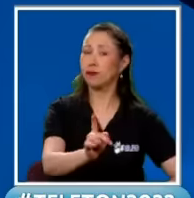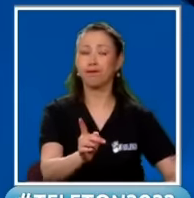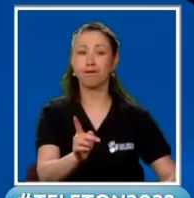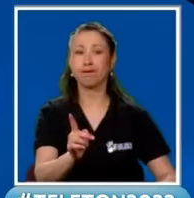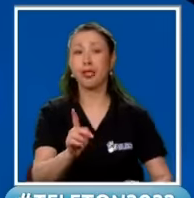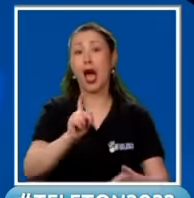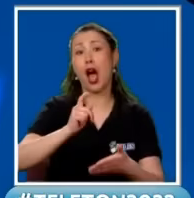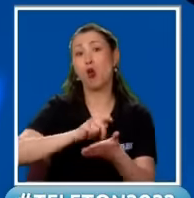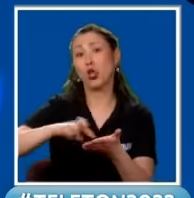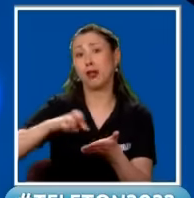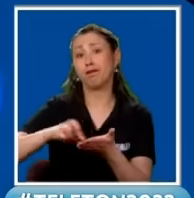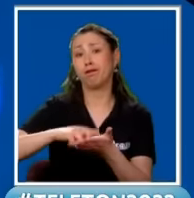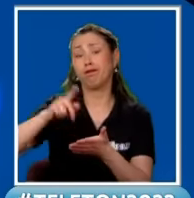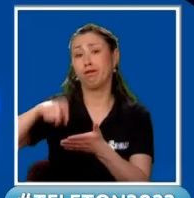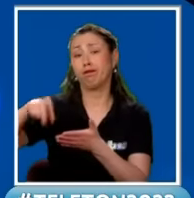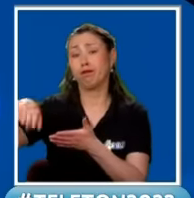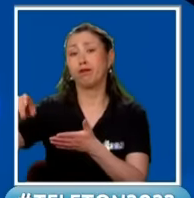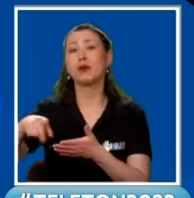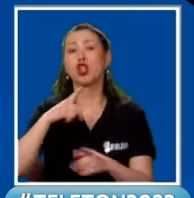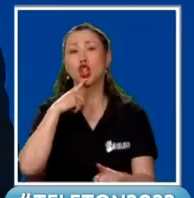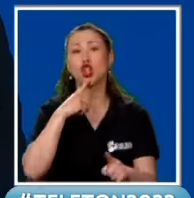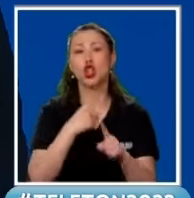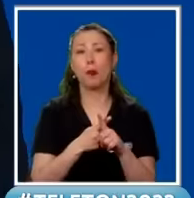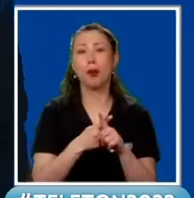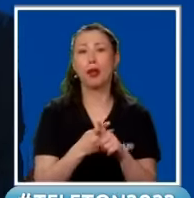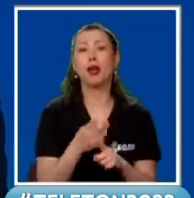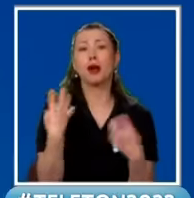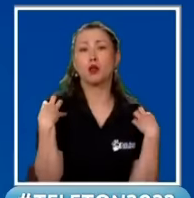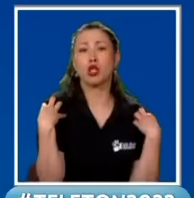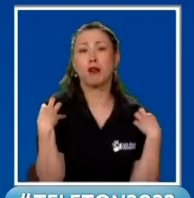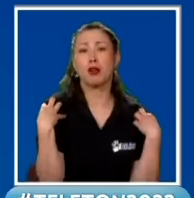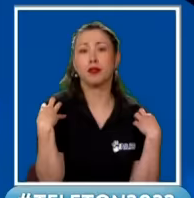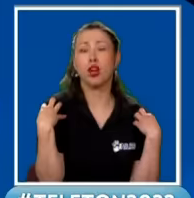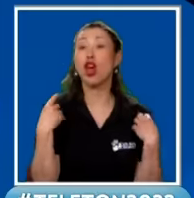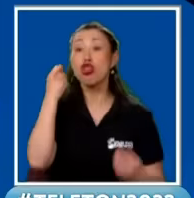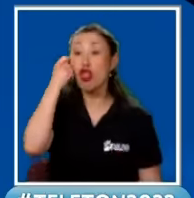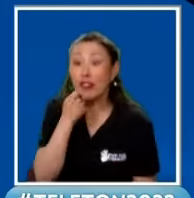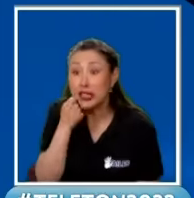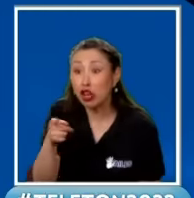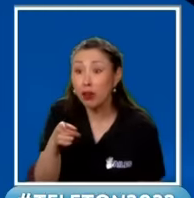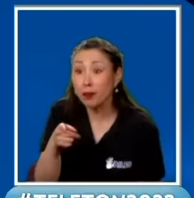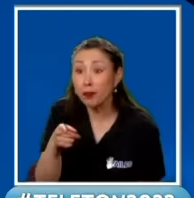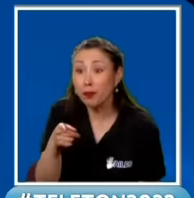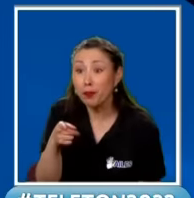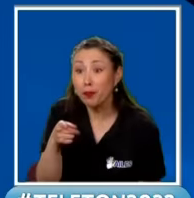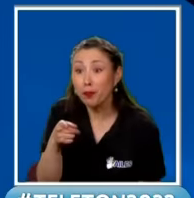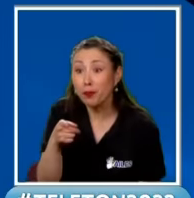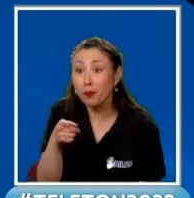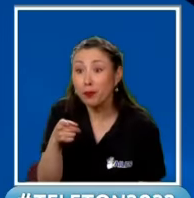Crédito. Nombre del titular. ¡Don Francisco!